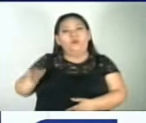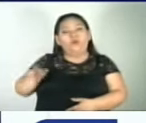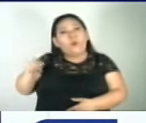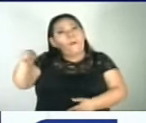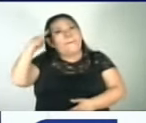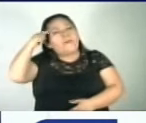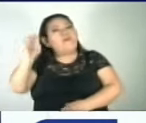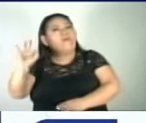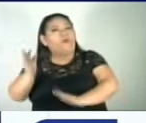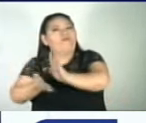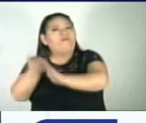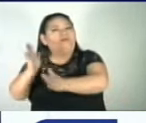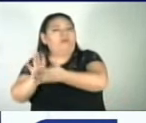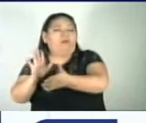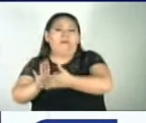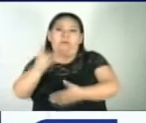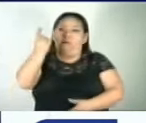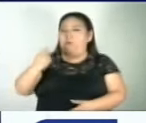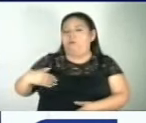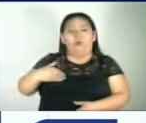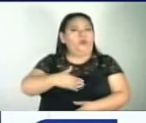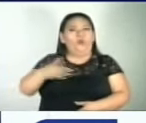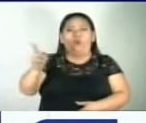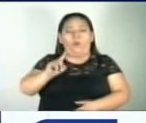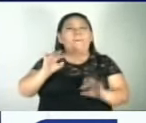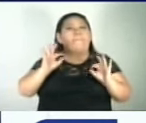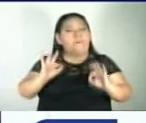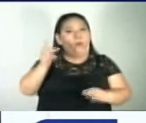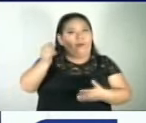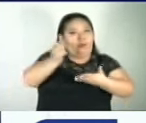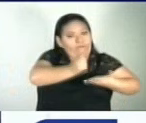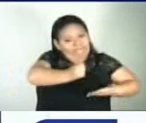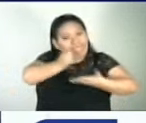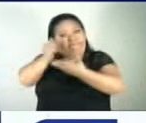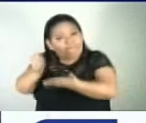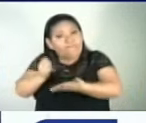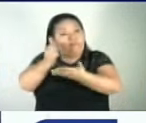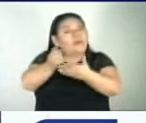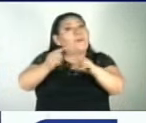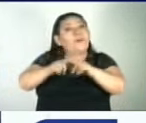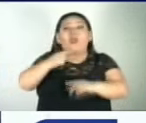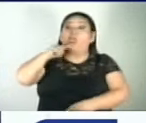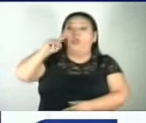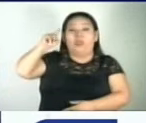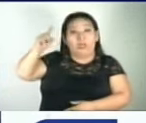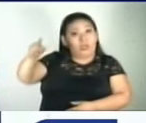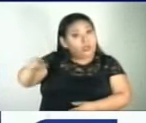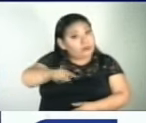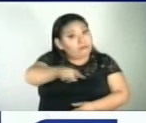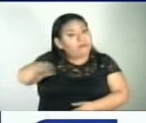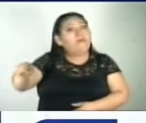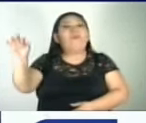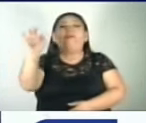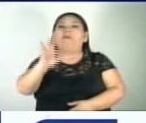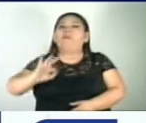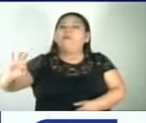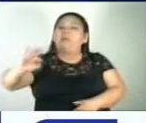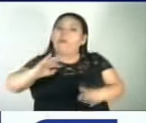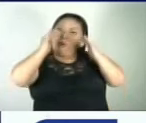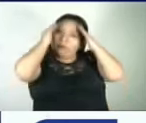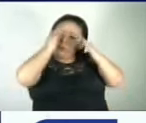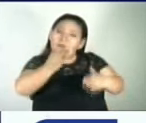ajuste tarifario. El funcionario dijo que se continuará entregando la compensación económica, pero exige a los empresarios mejorar el servicio para